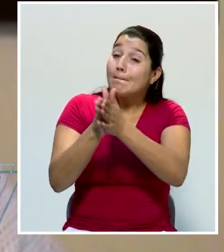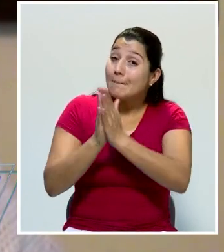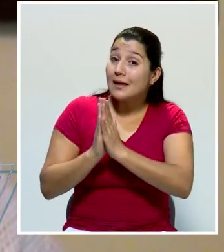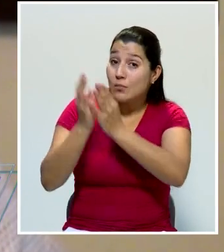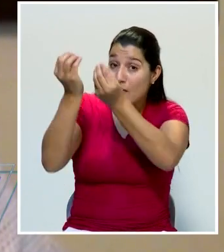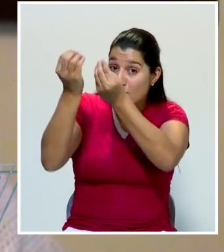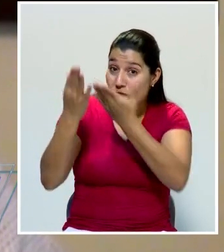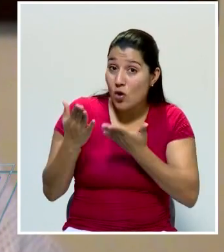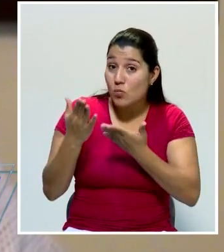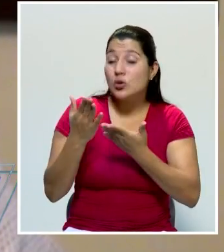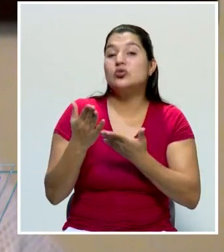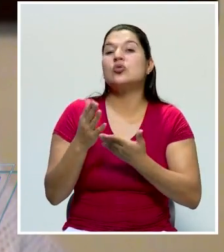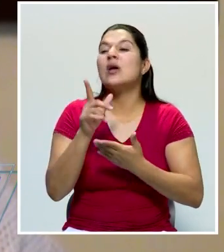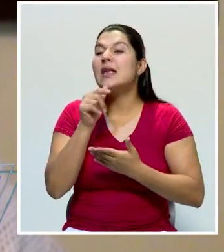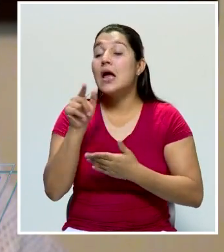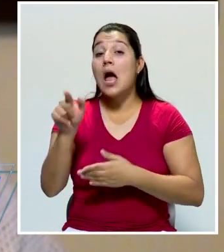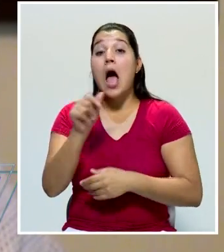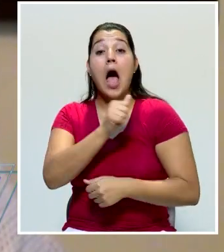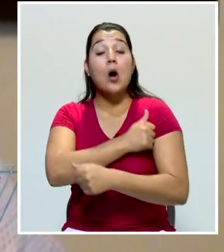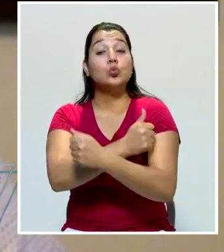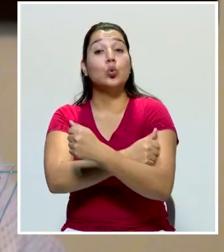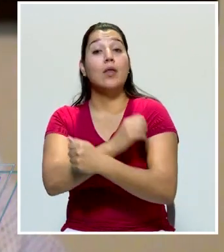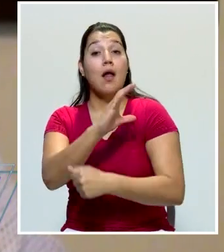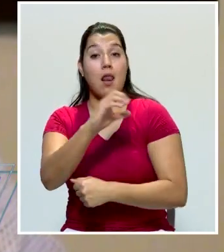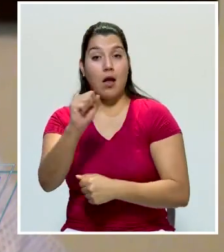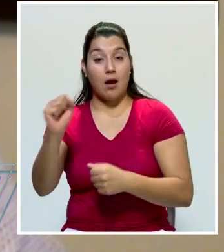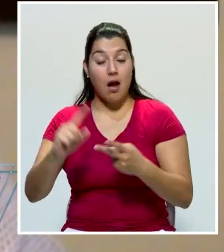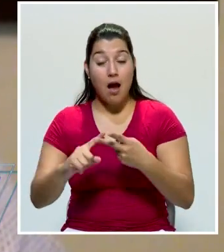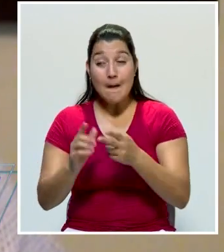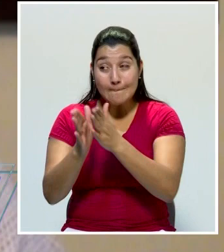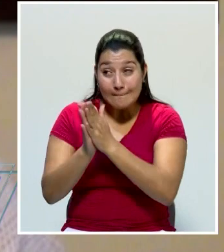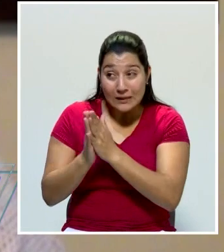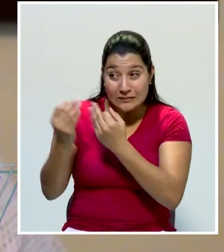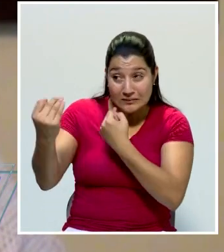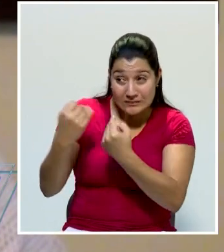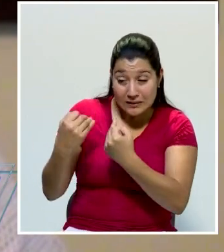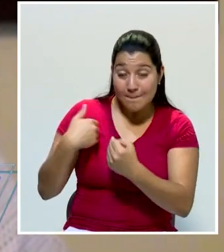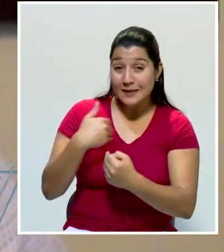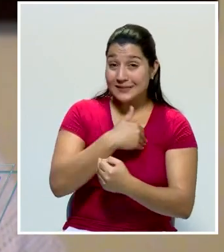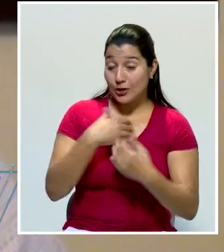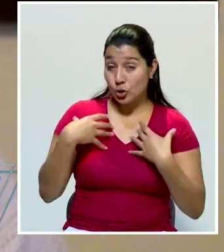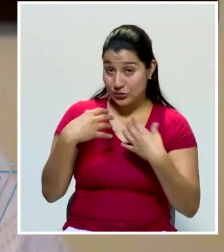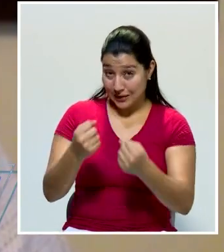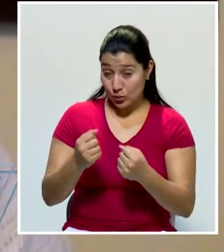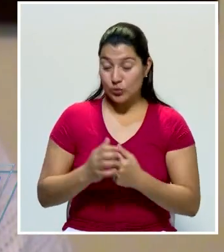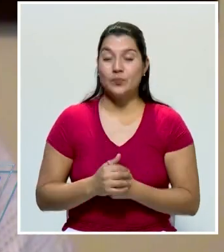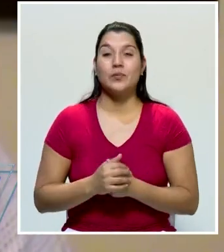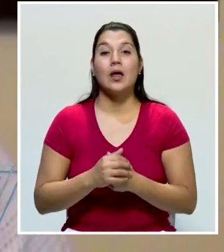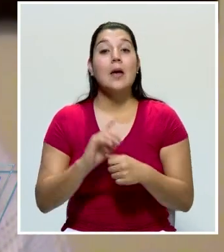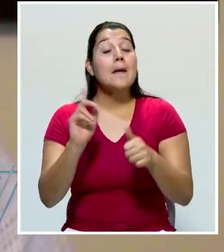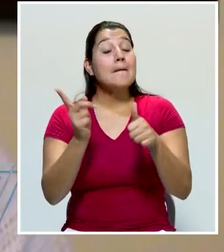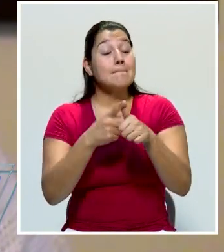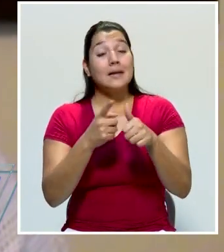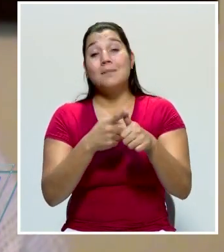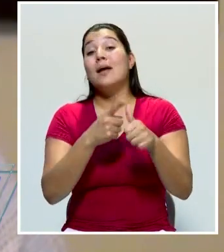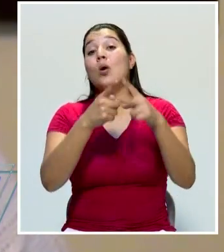a las autoridades de la Caja y al Ministerio de Hacienda con respecto a ese abordaje. En principio, el crédito